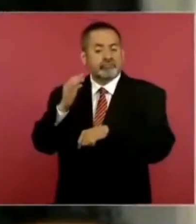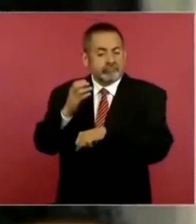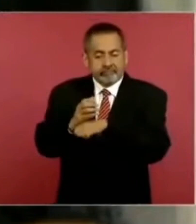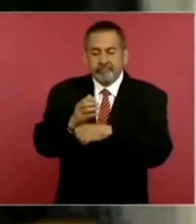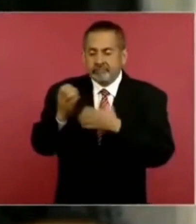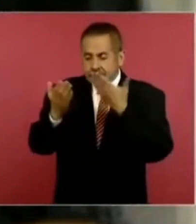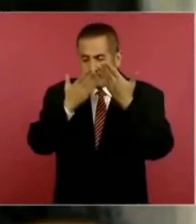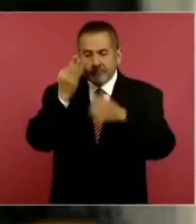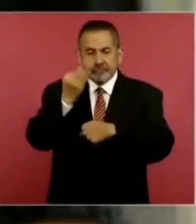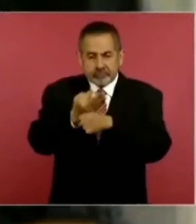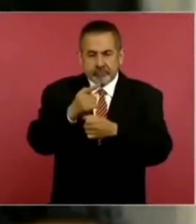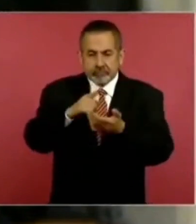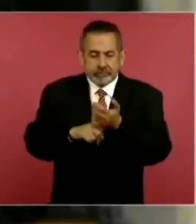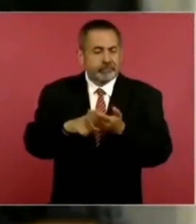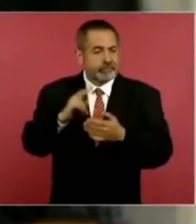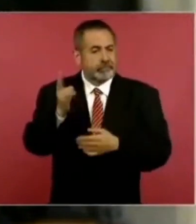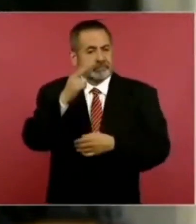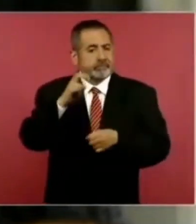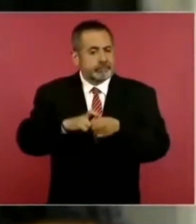Estudiantes Universitarios de Hidalgo,